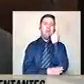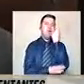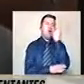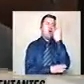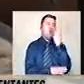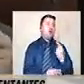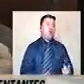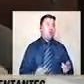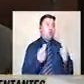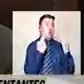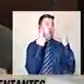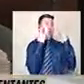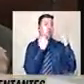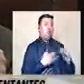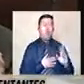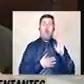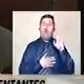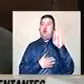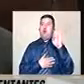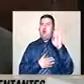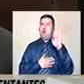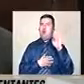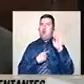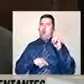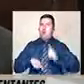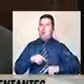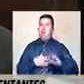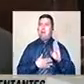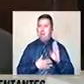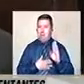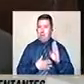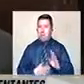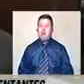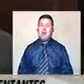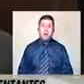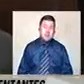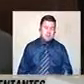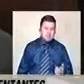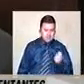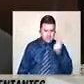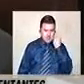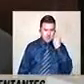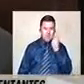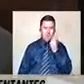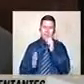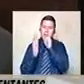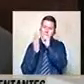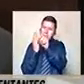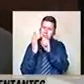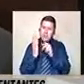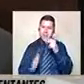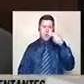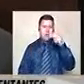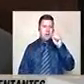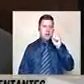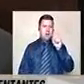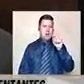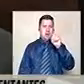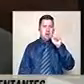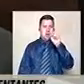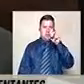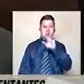populismo y prometen lo que no pueden cumplir según la más reciente encuesta de llamadas el